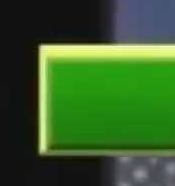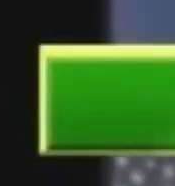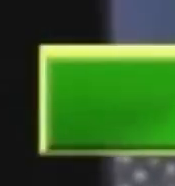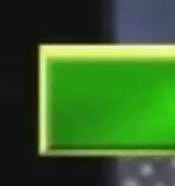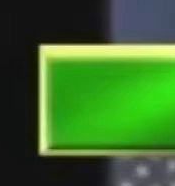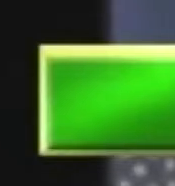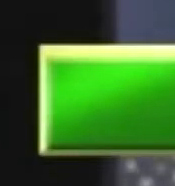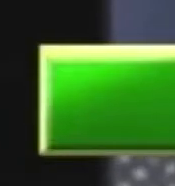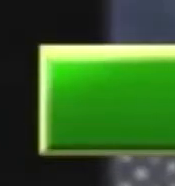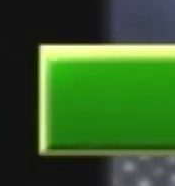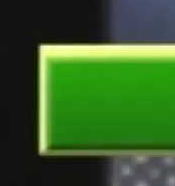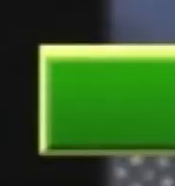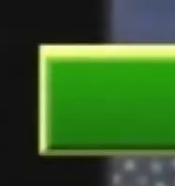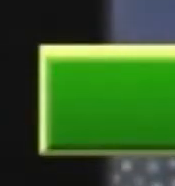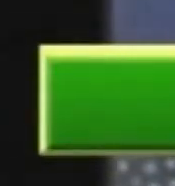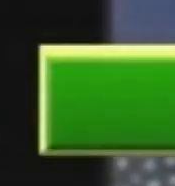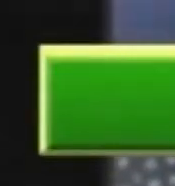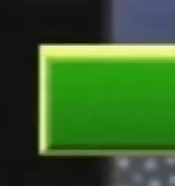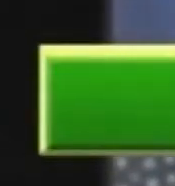razón.